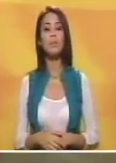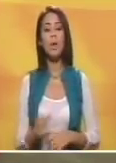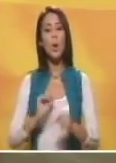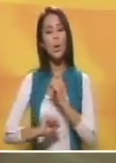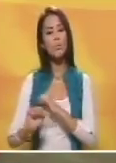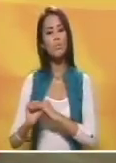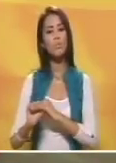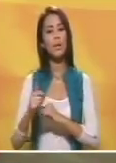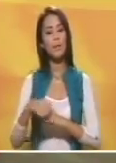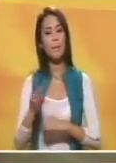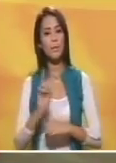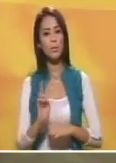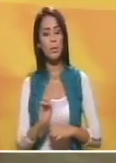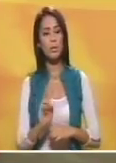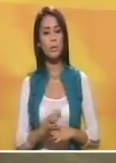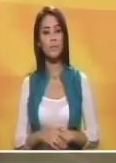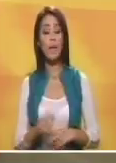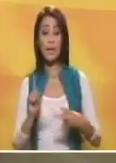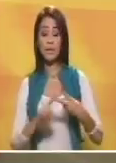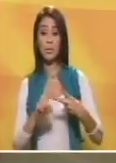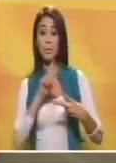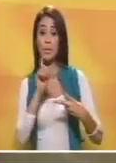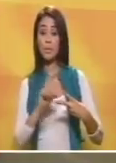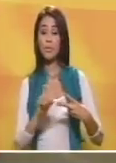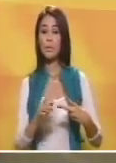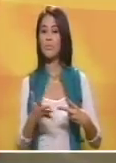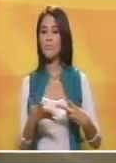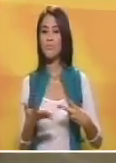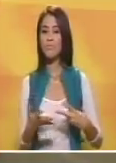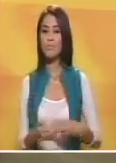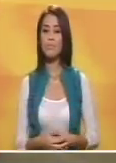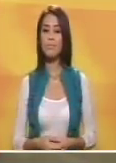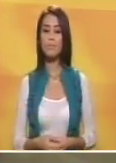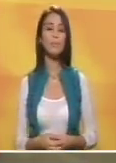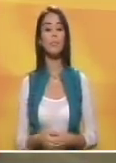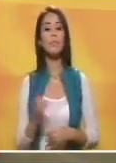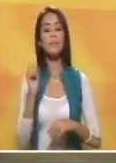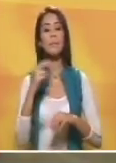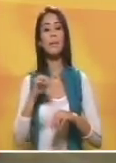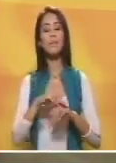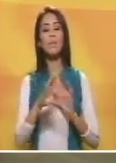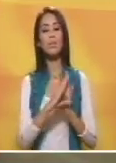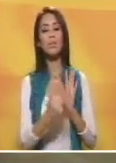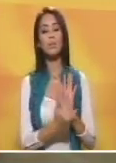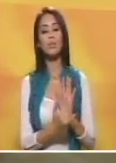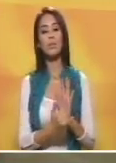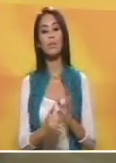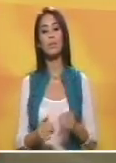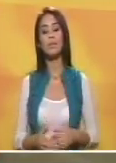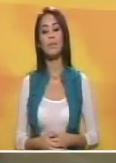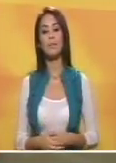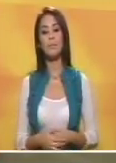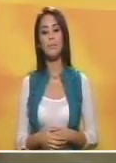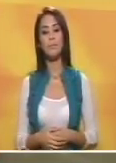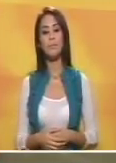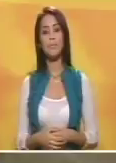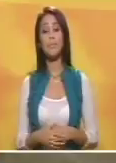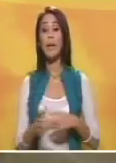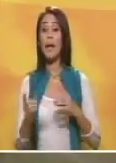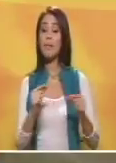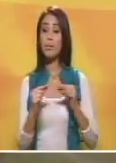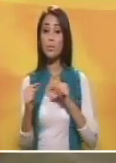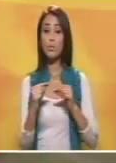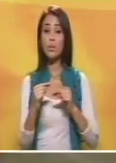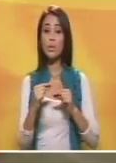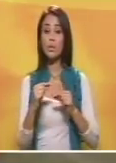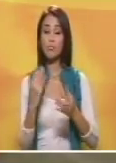República Bolivariana de Venezuela? Y la segunda pregunta en relación a si la Asamblea Nacional Constituyente de alguna manera va a discutir algún